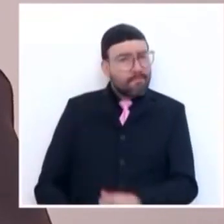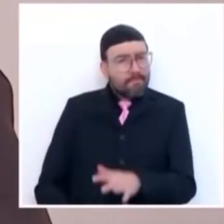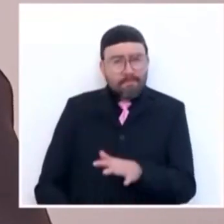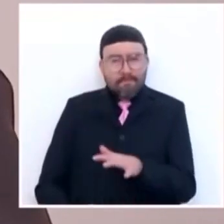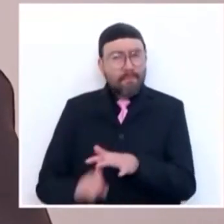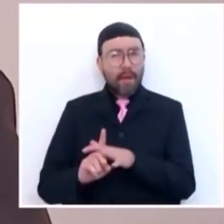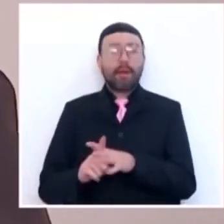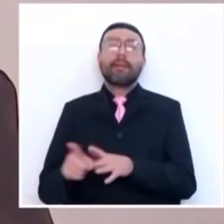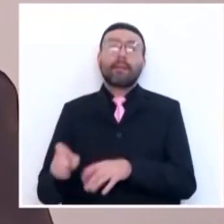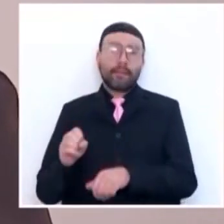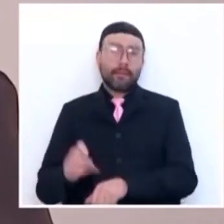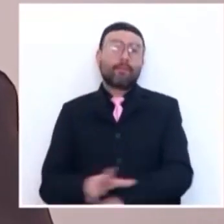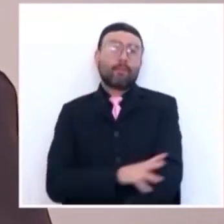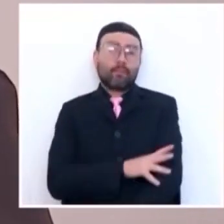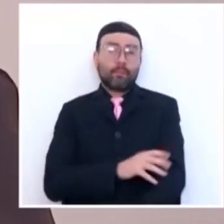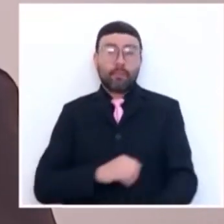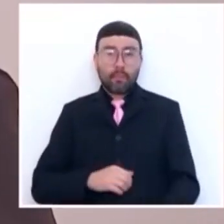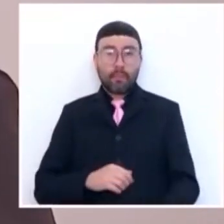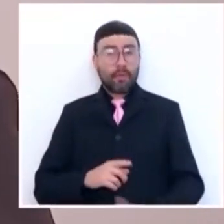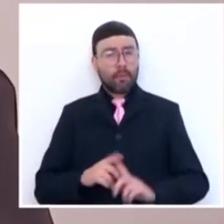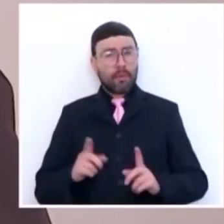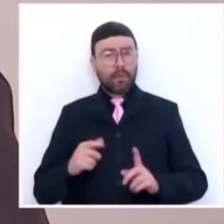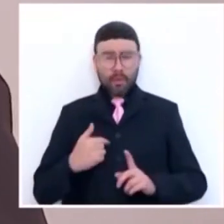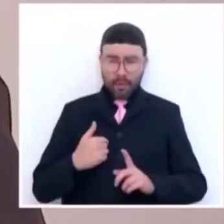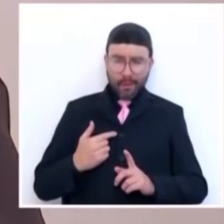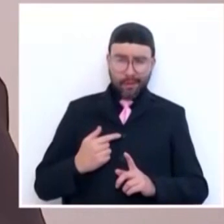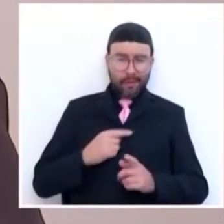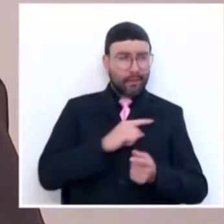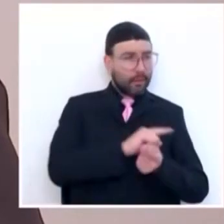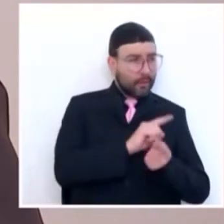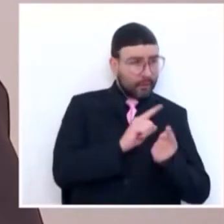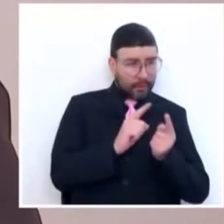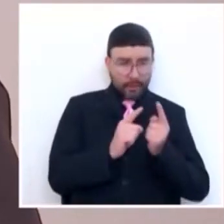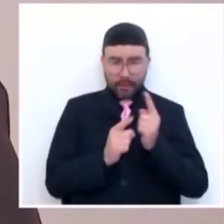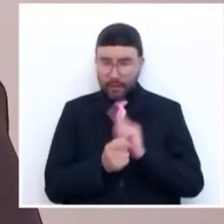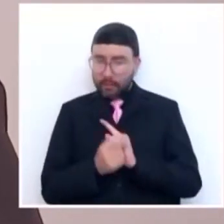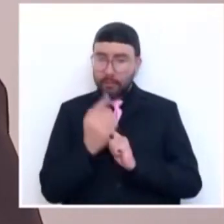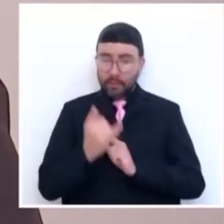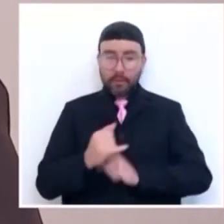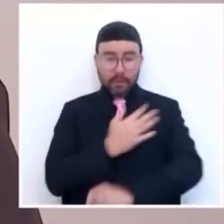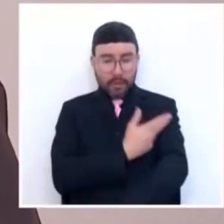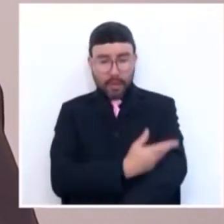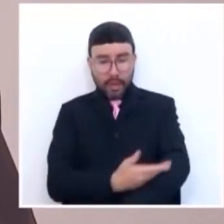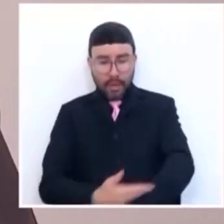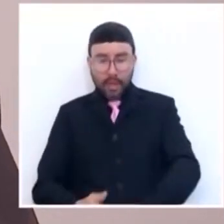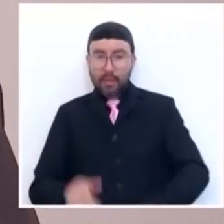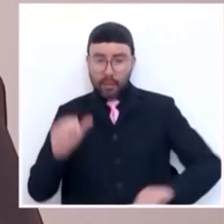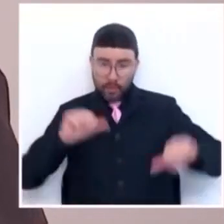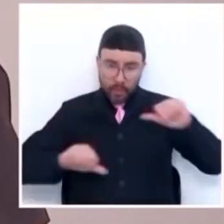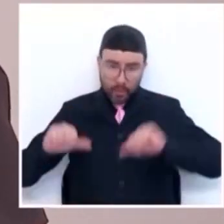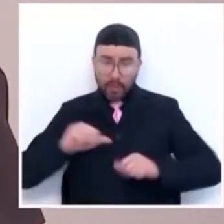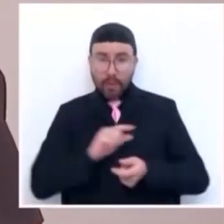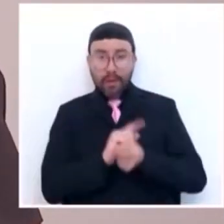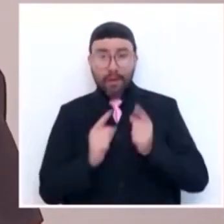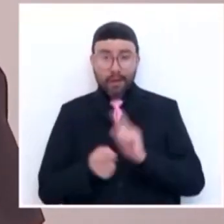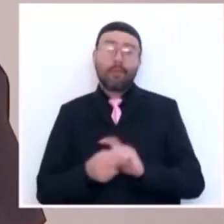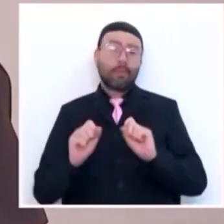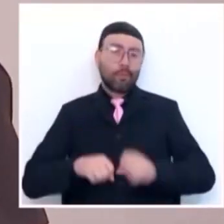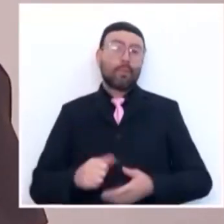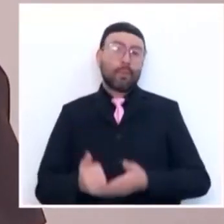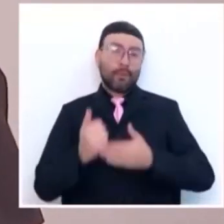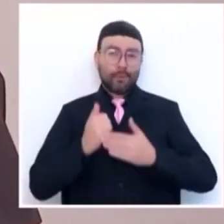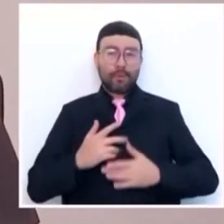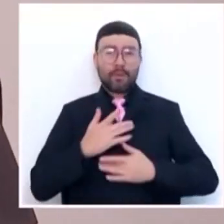causa emocional. Si nosotros logramos cambiar esta química sanguínea, nosotros también podemos cambiar nuestra salud, y eso lo